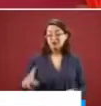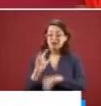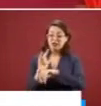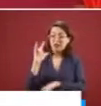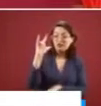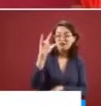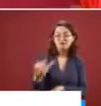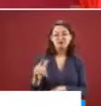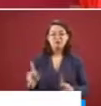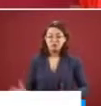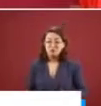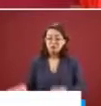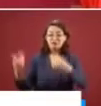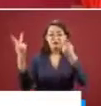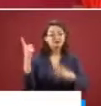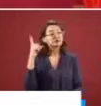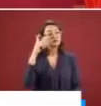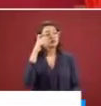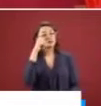porque el avión presidencial